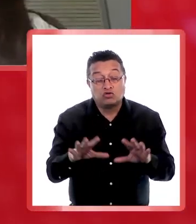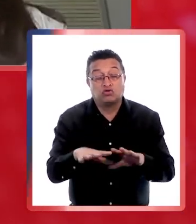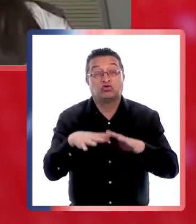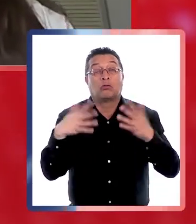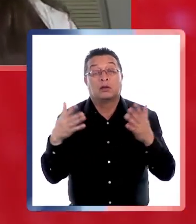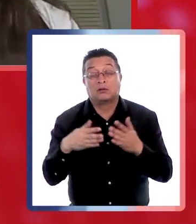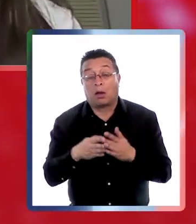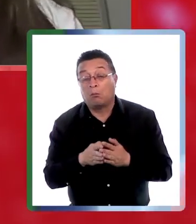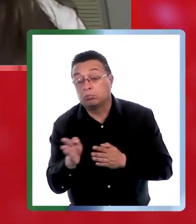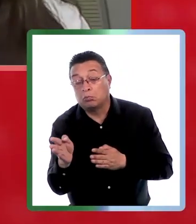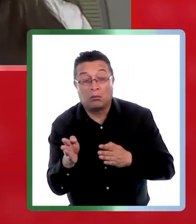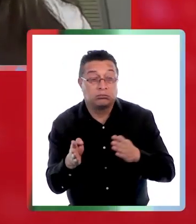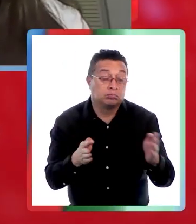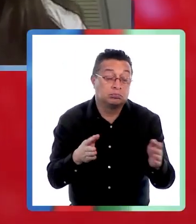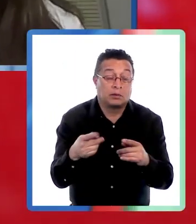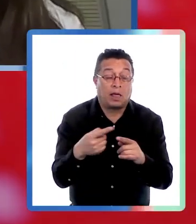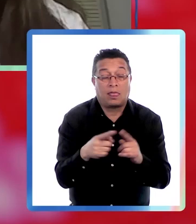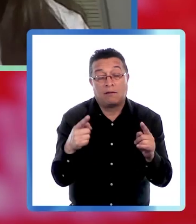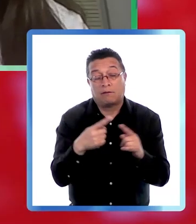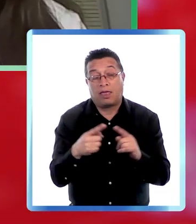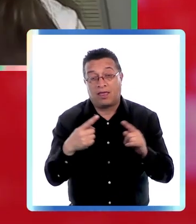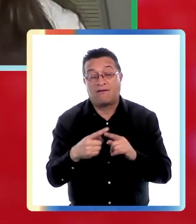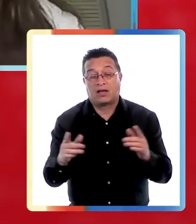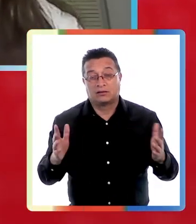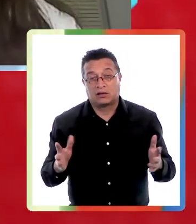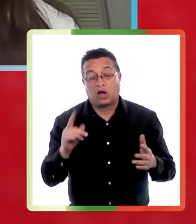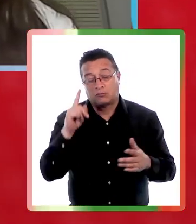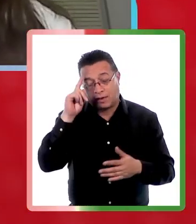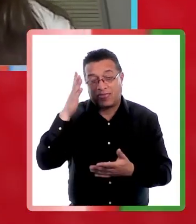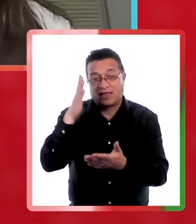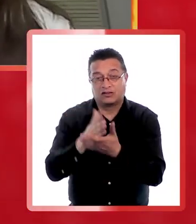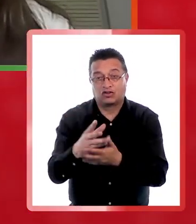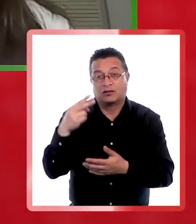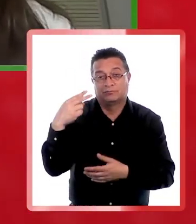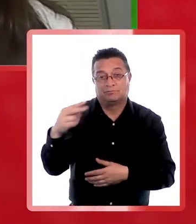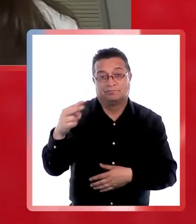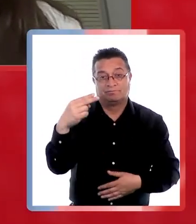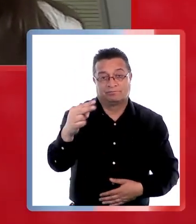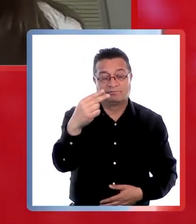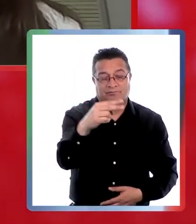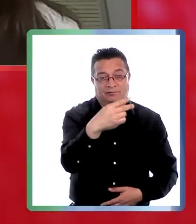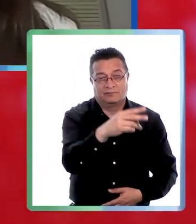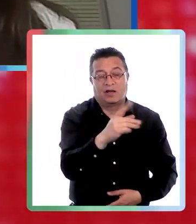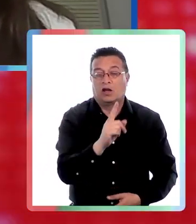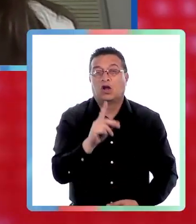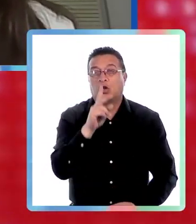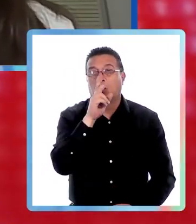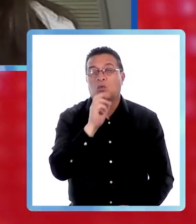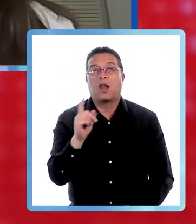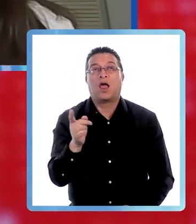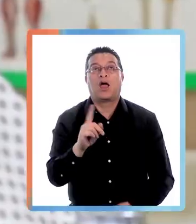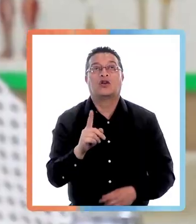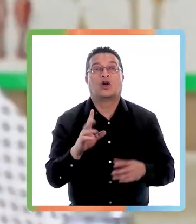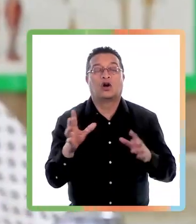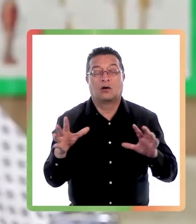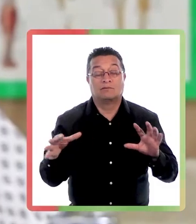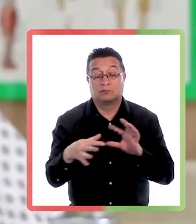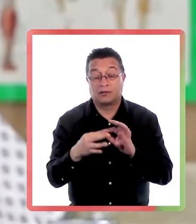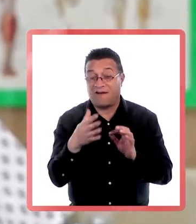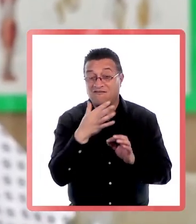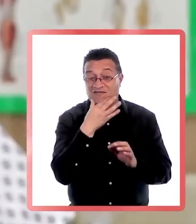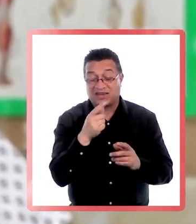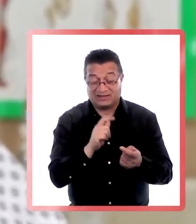por caminos que son distintos a los que hubiéramos elegido o a las decisiones que tomamos. No son